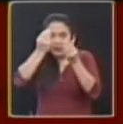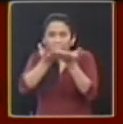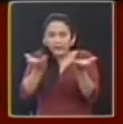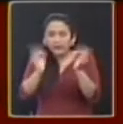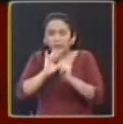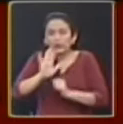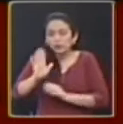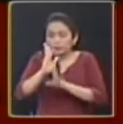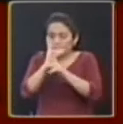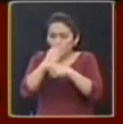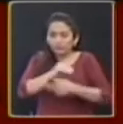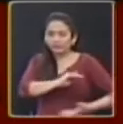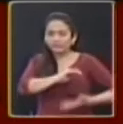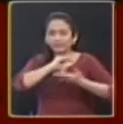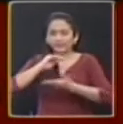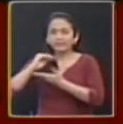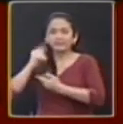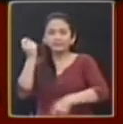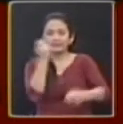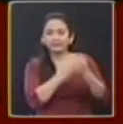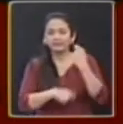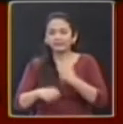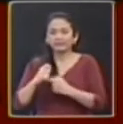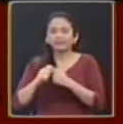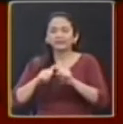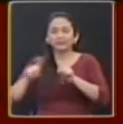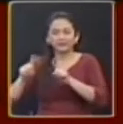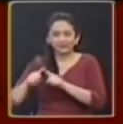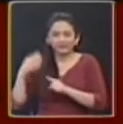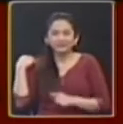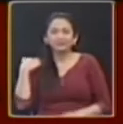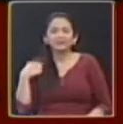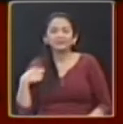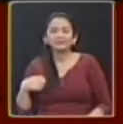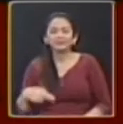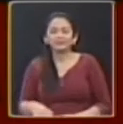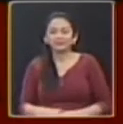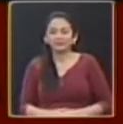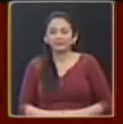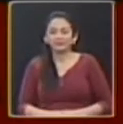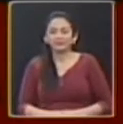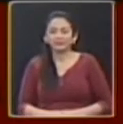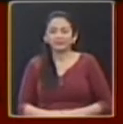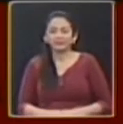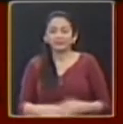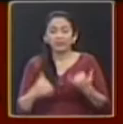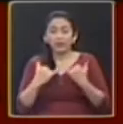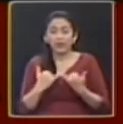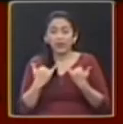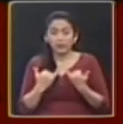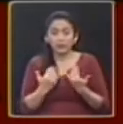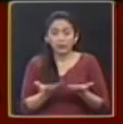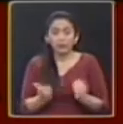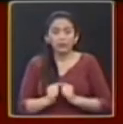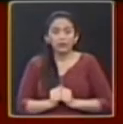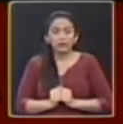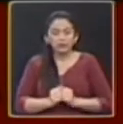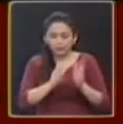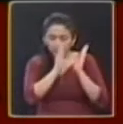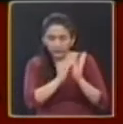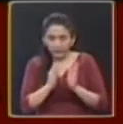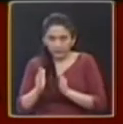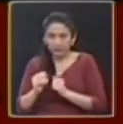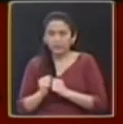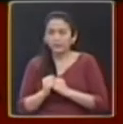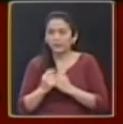o nuestra idea, nuestro software exportándose, qué sé yo. Entonces, justamente el día miércoles, que es la